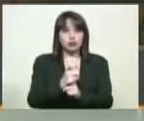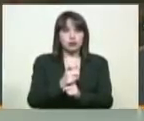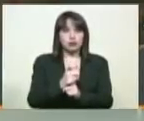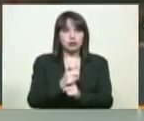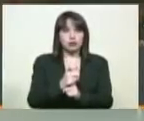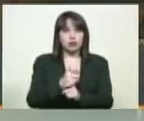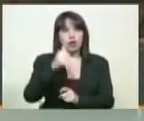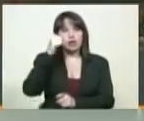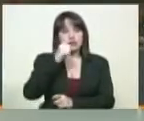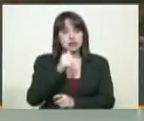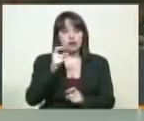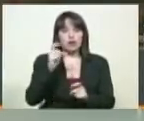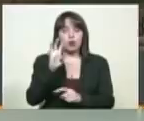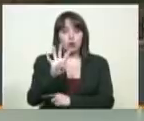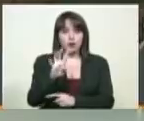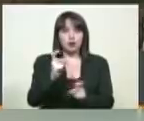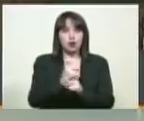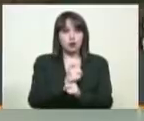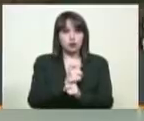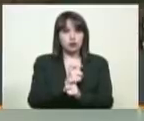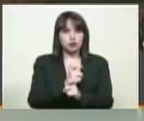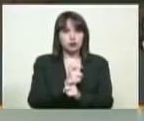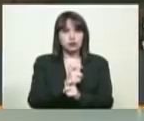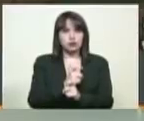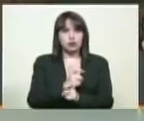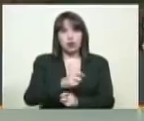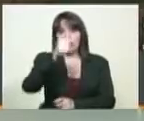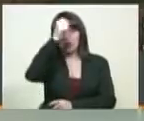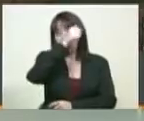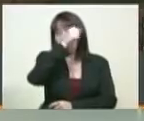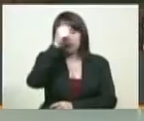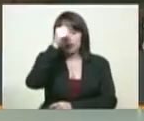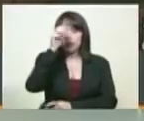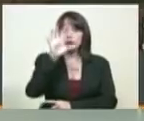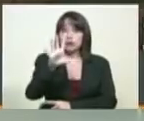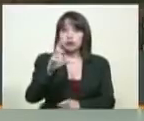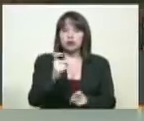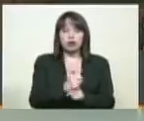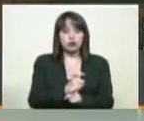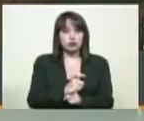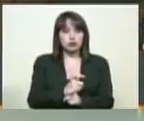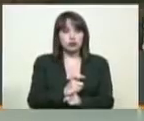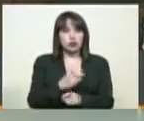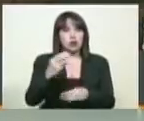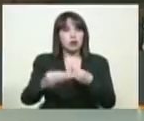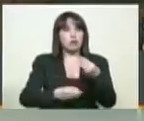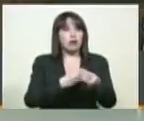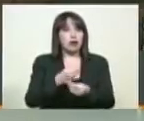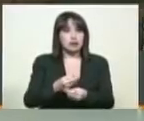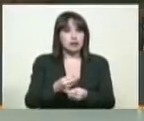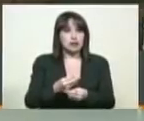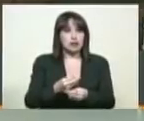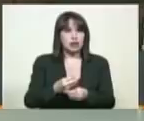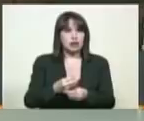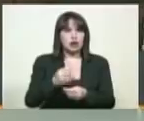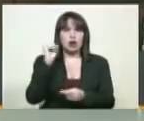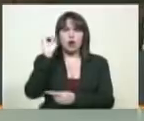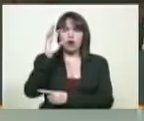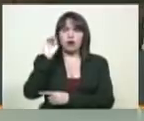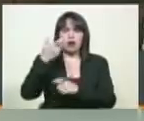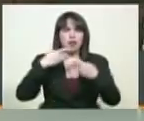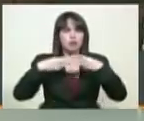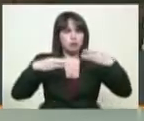sábado 4 y domingo 5 de agosto van a ser las jornadas públicas nacionales